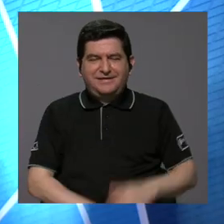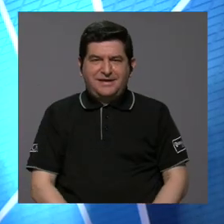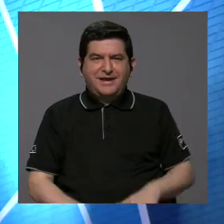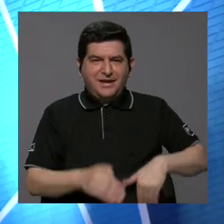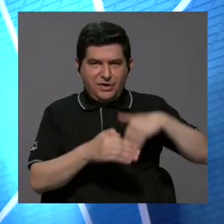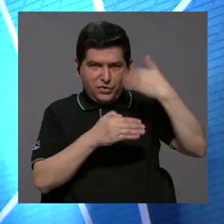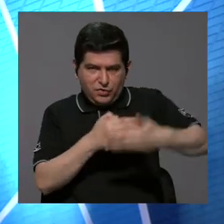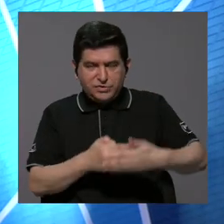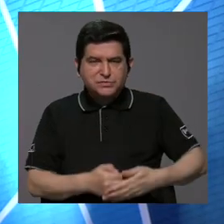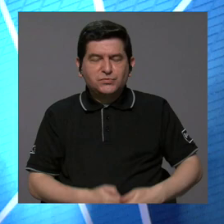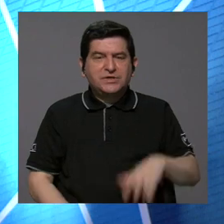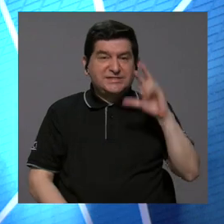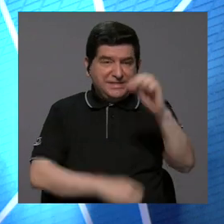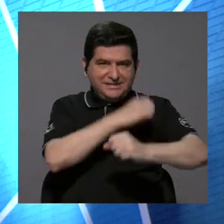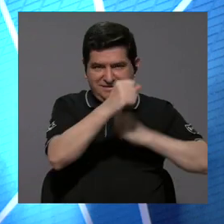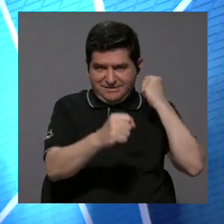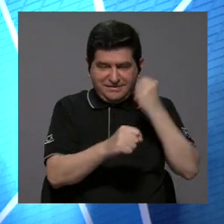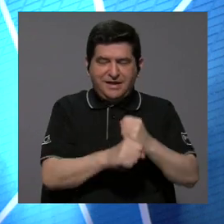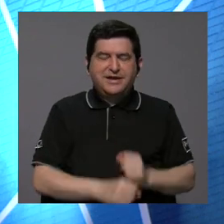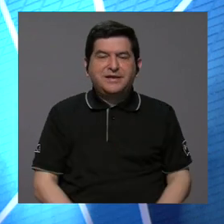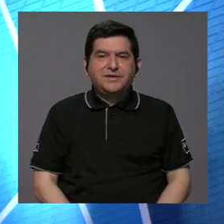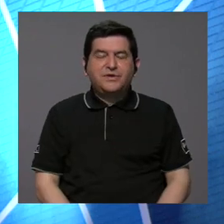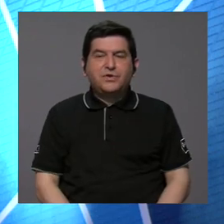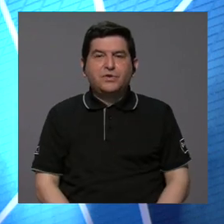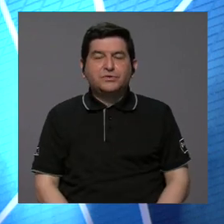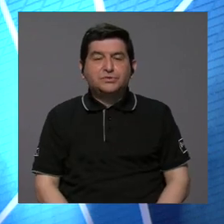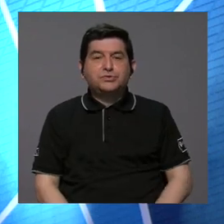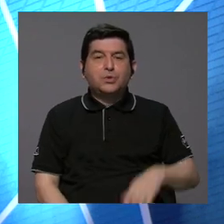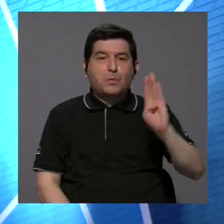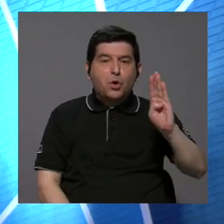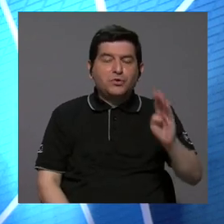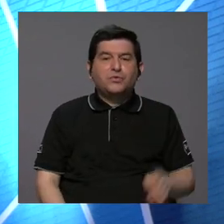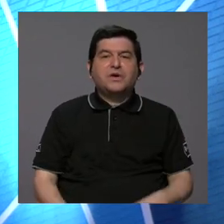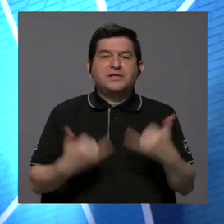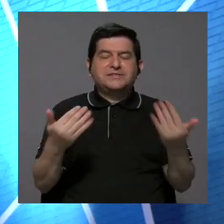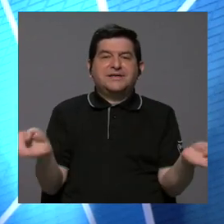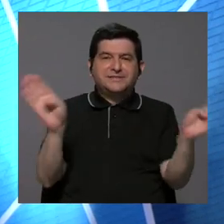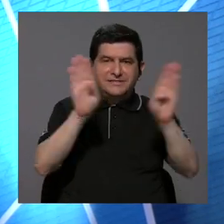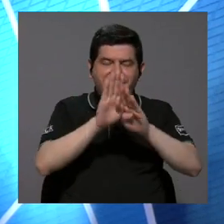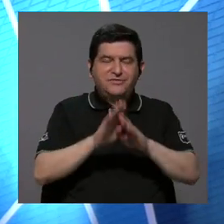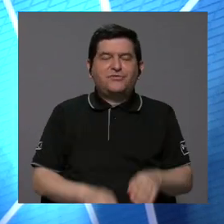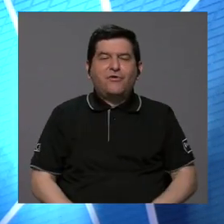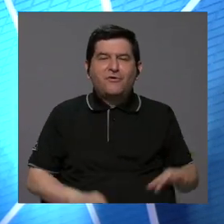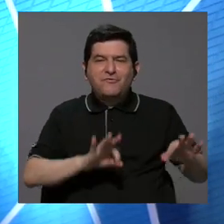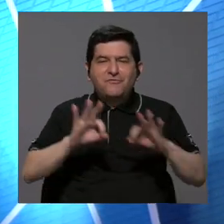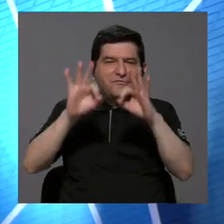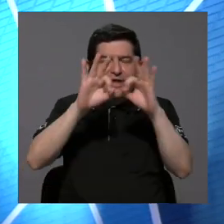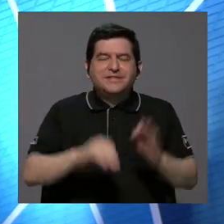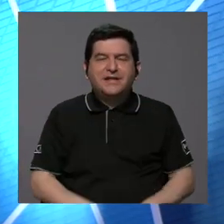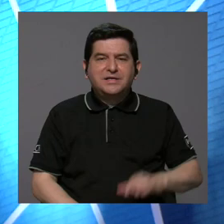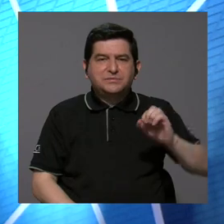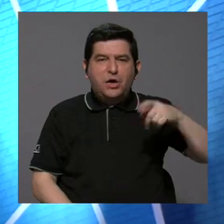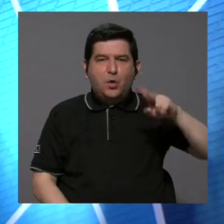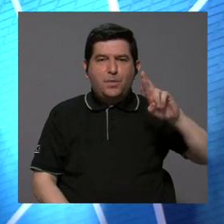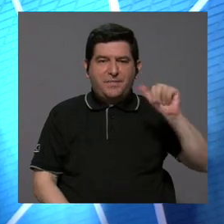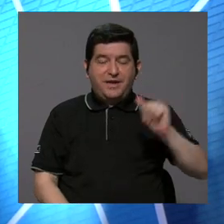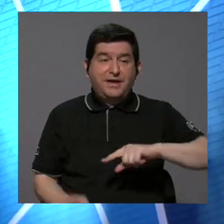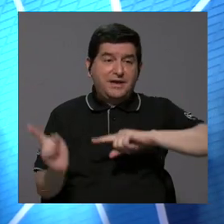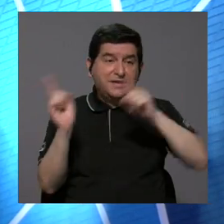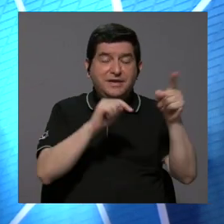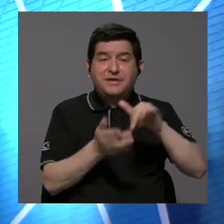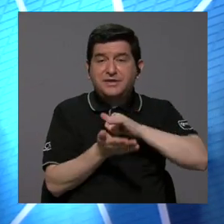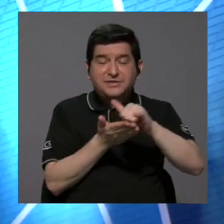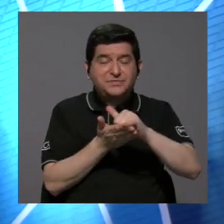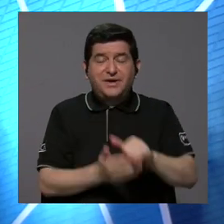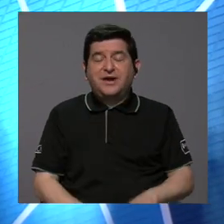de más de tres décadas Broadway El fantasma de la ópera así que pues quienes van por la ciudad de Nueva York